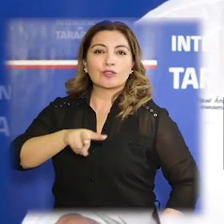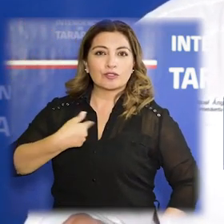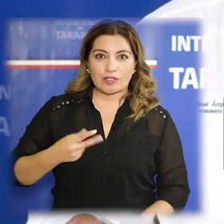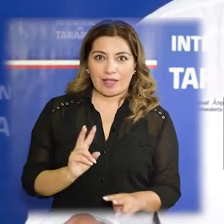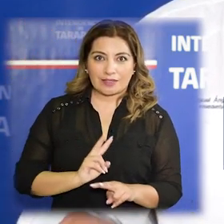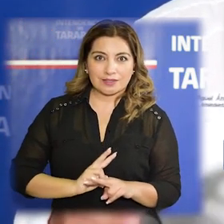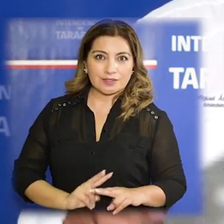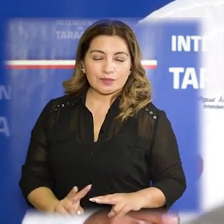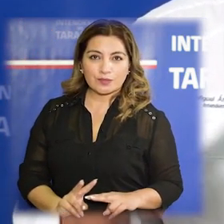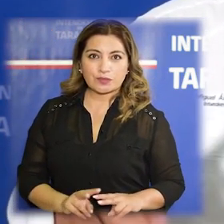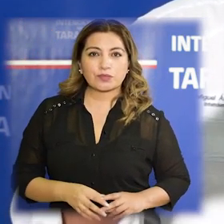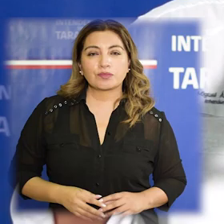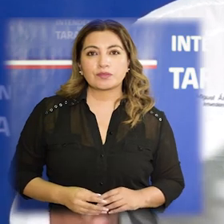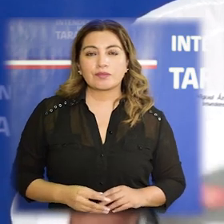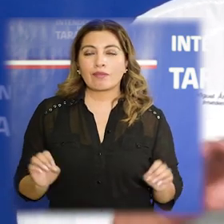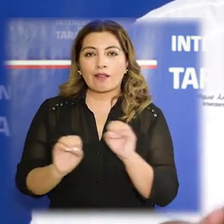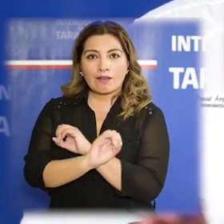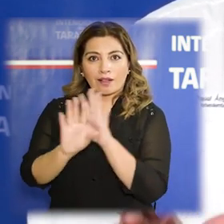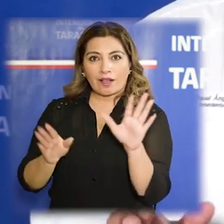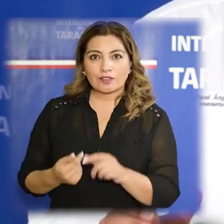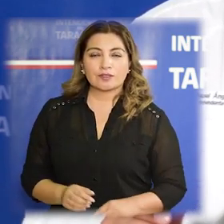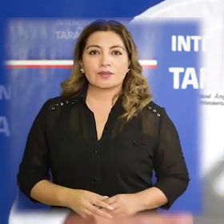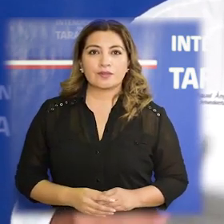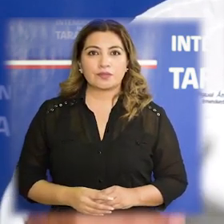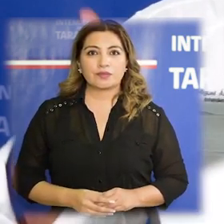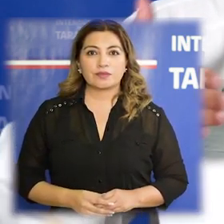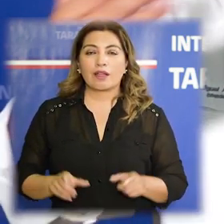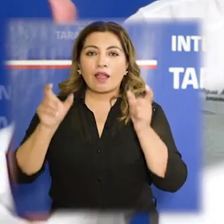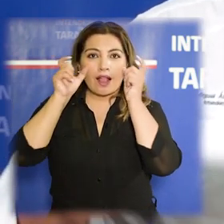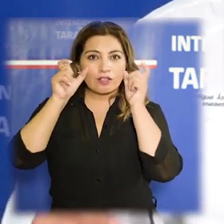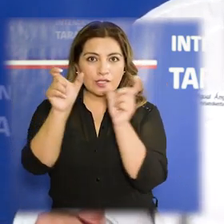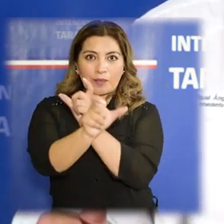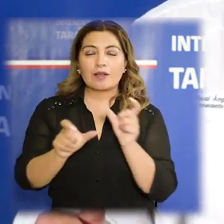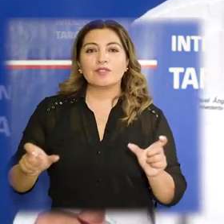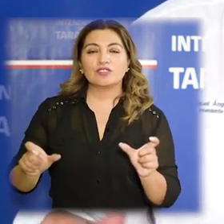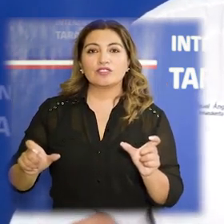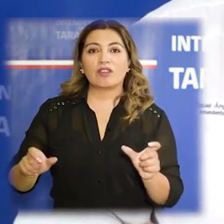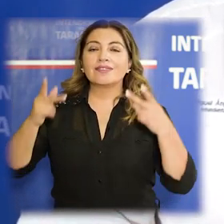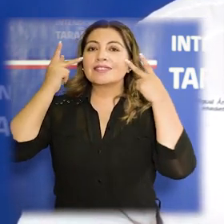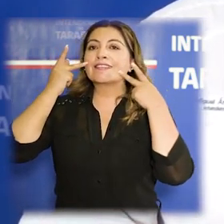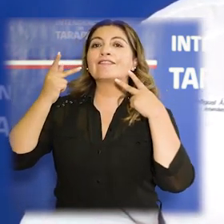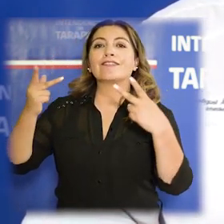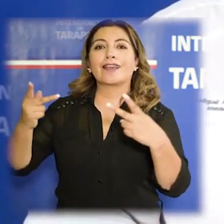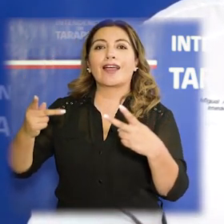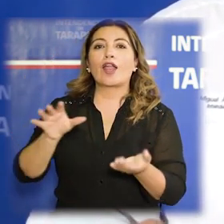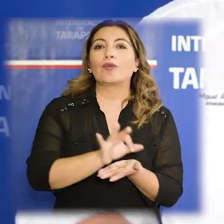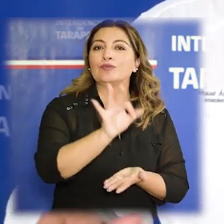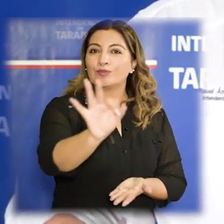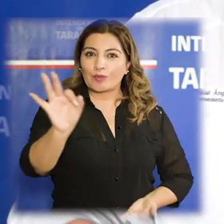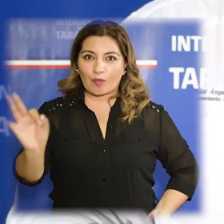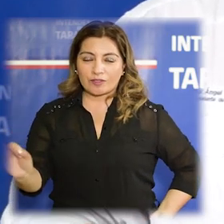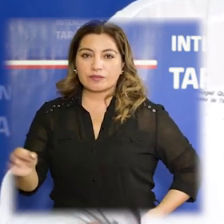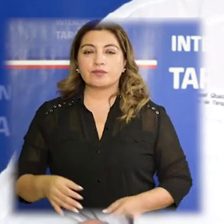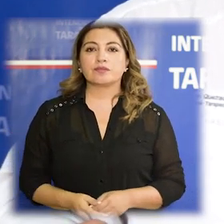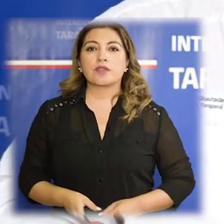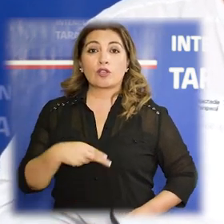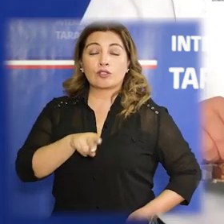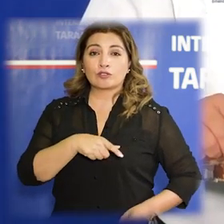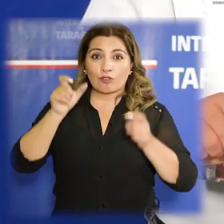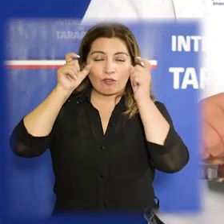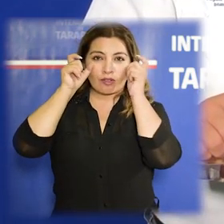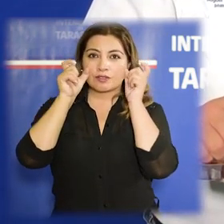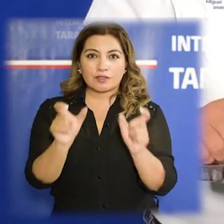permitirán tener claridad respecto del control de gente que quiera ir hasta esas localidades. Fiscalización